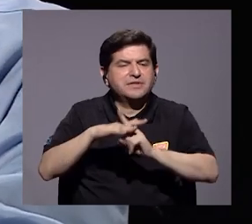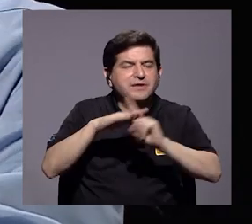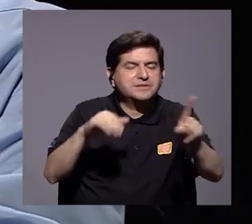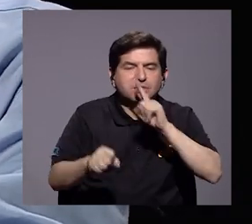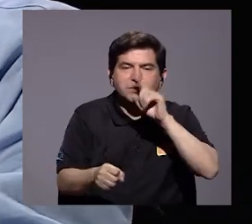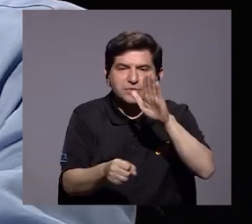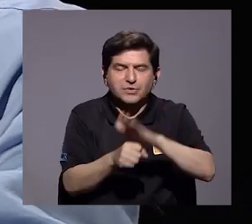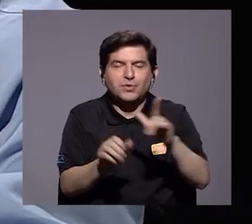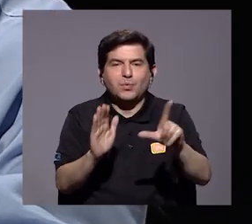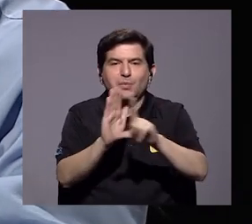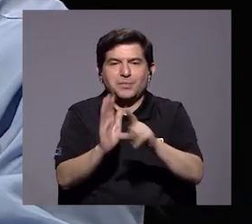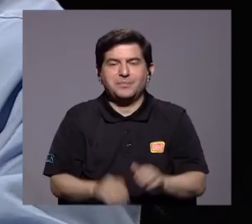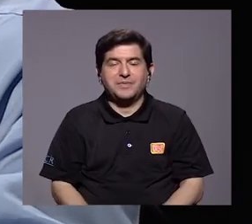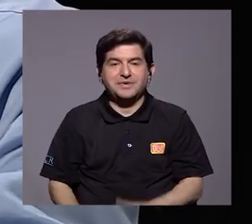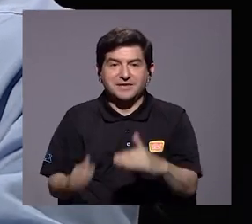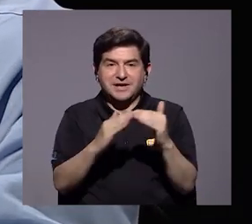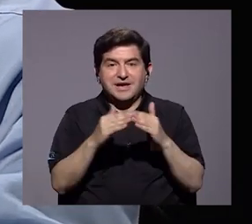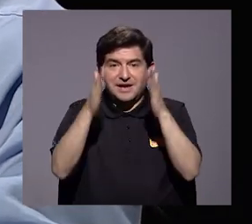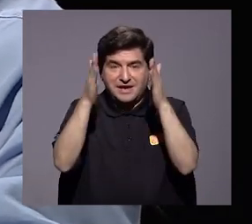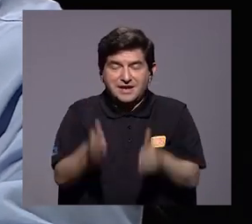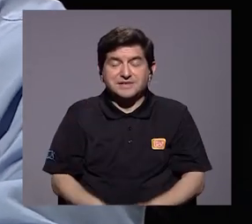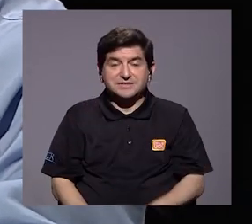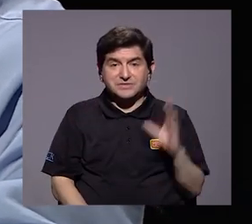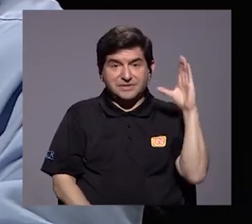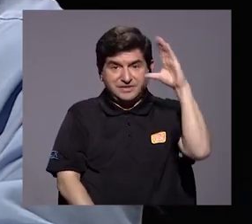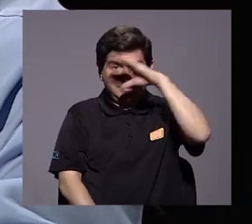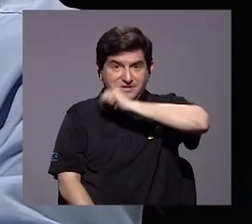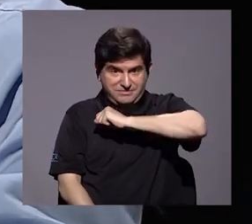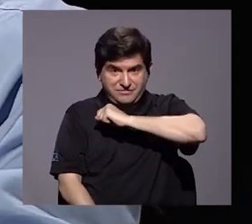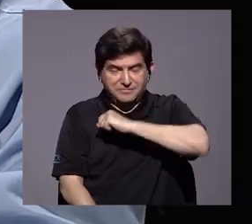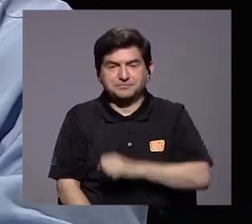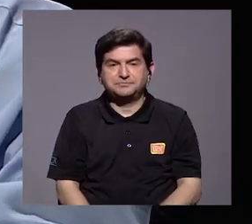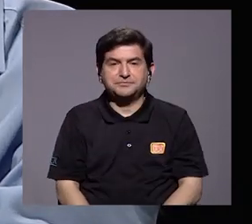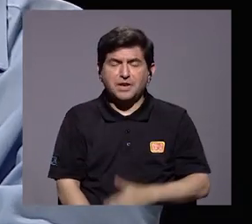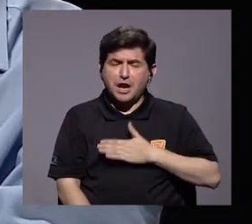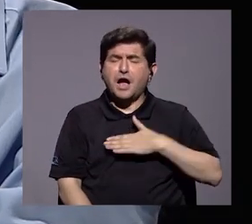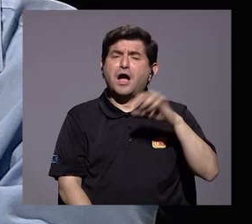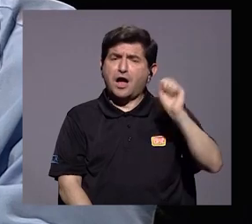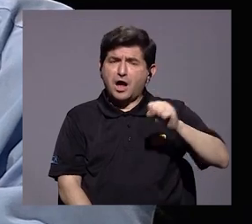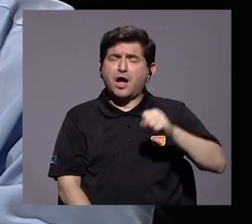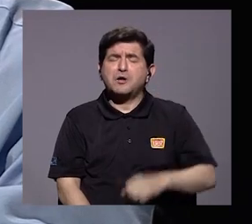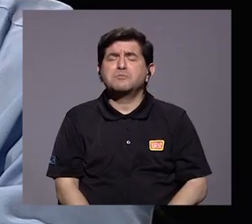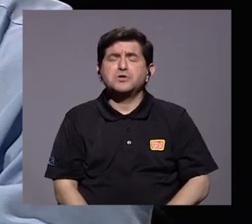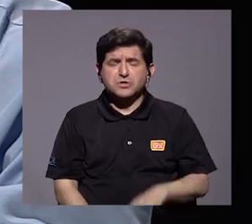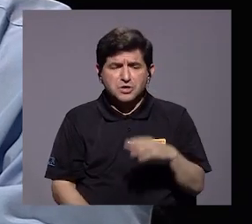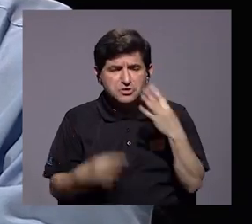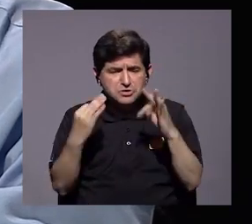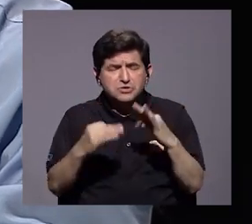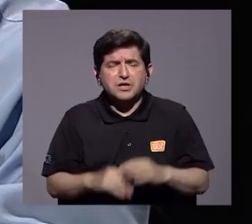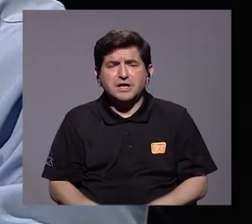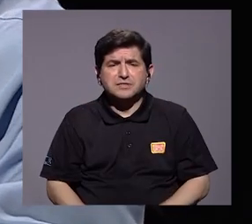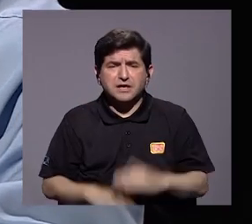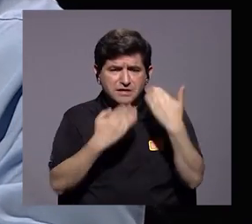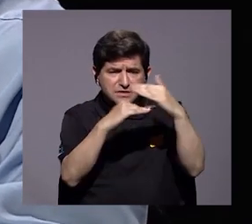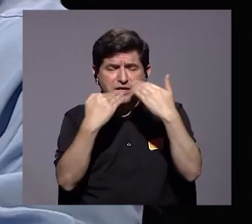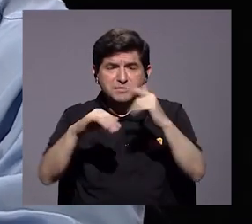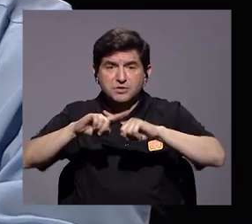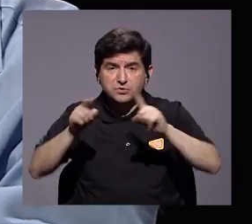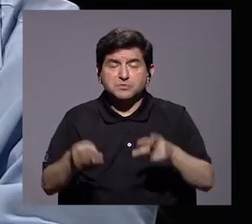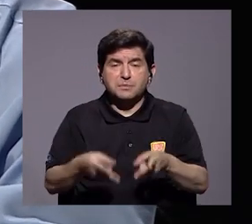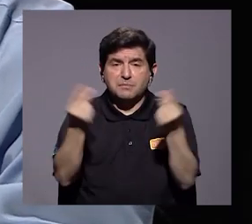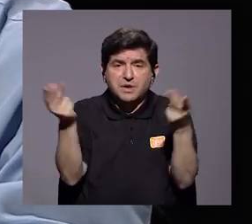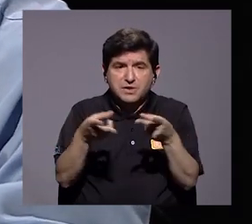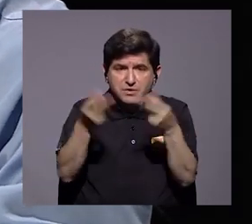de cumplir la ley y entonces el ciudadano lo que percibe es a mí si me toca hacer el esfuerzo pero a los que gastan